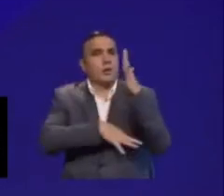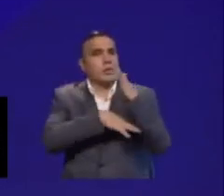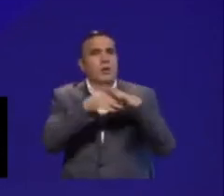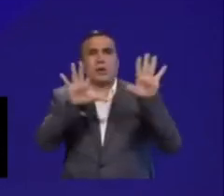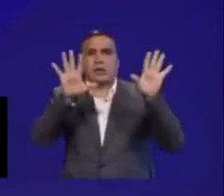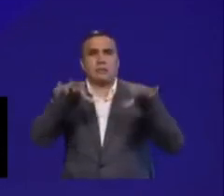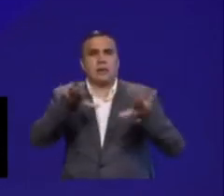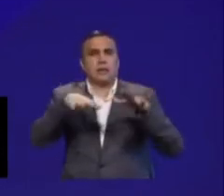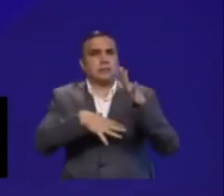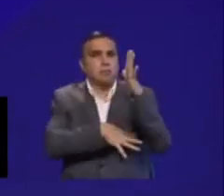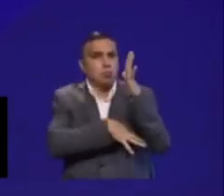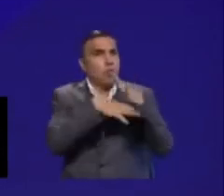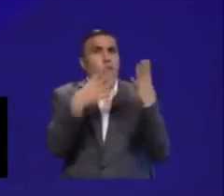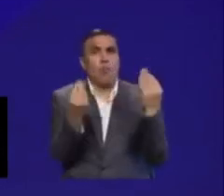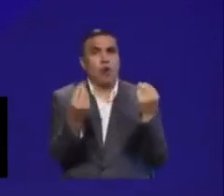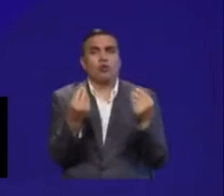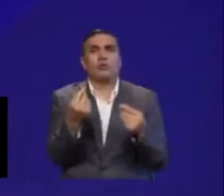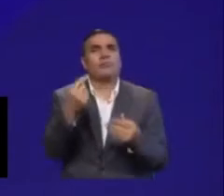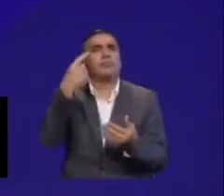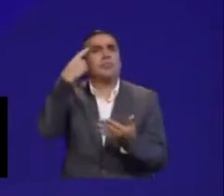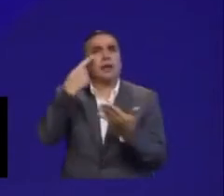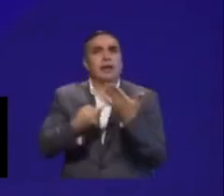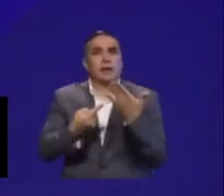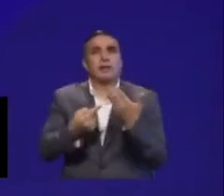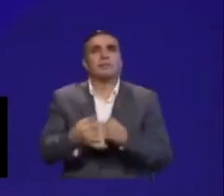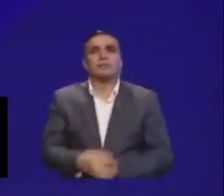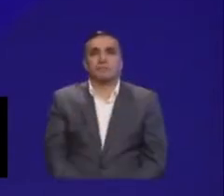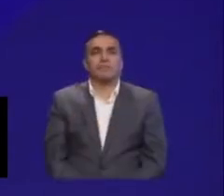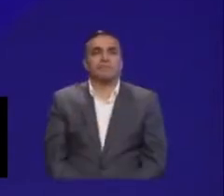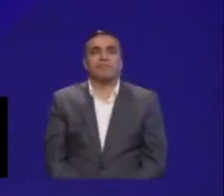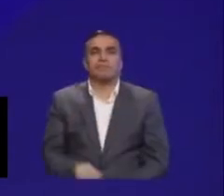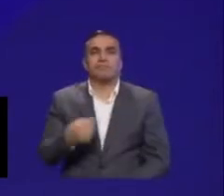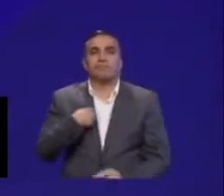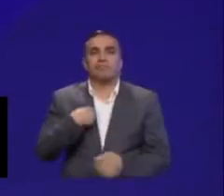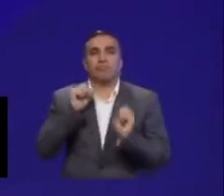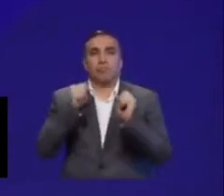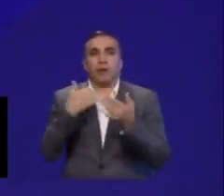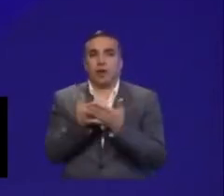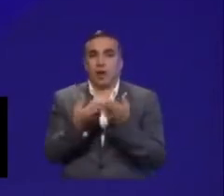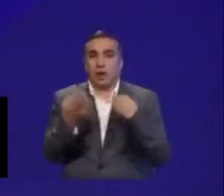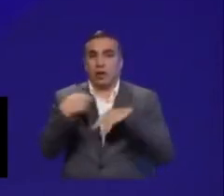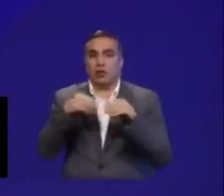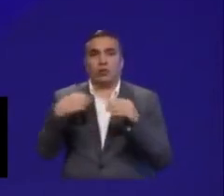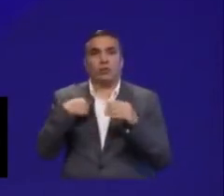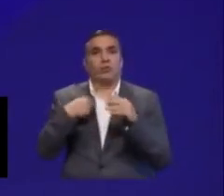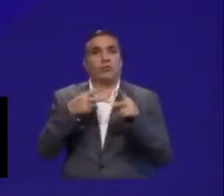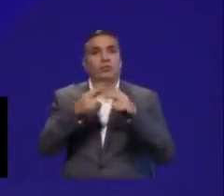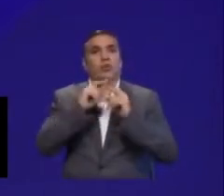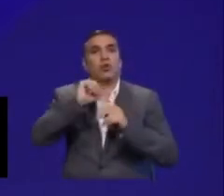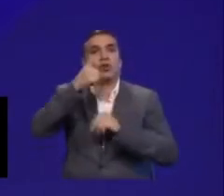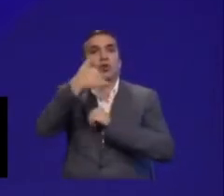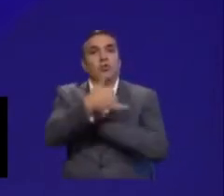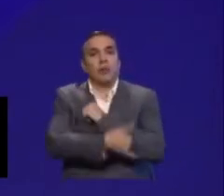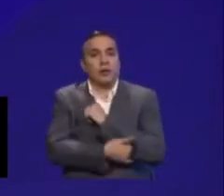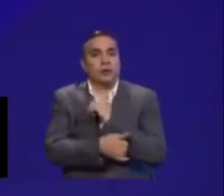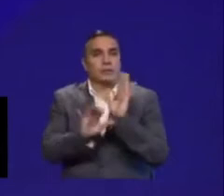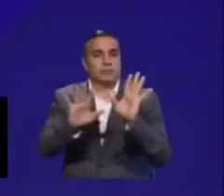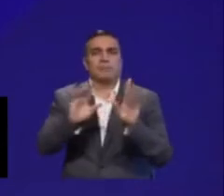10 meses está destinada a replantear de una manera distinta nuestra capacidad de renegociar nuestro crédito externo a partir de,